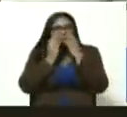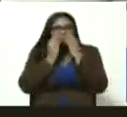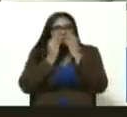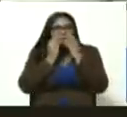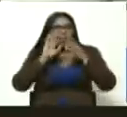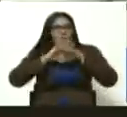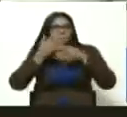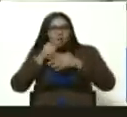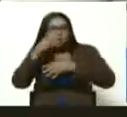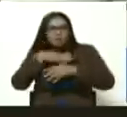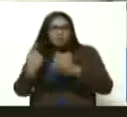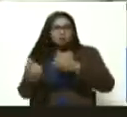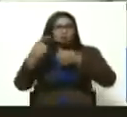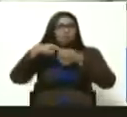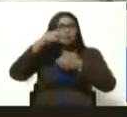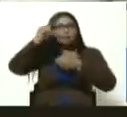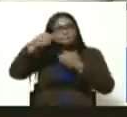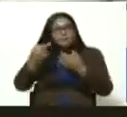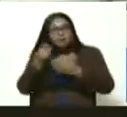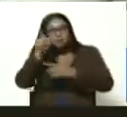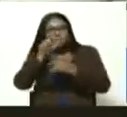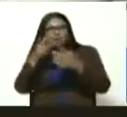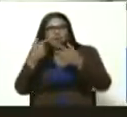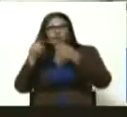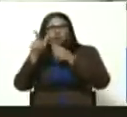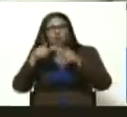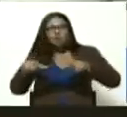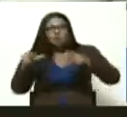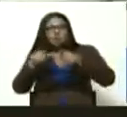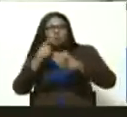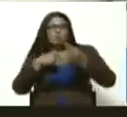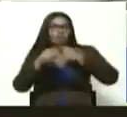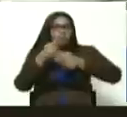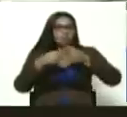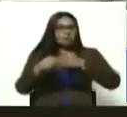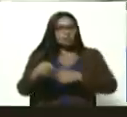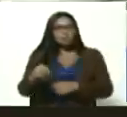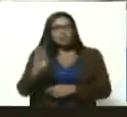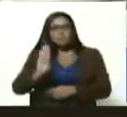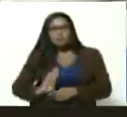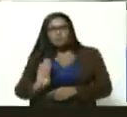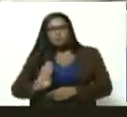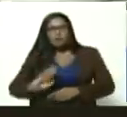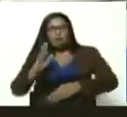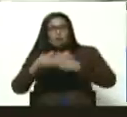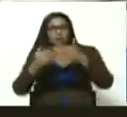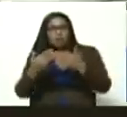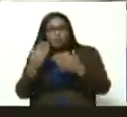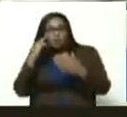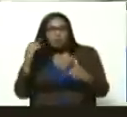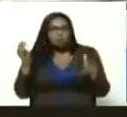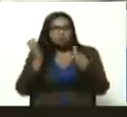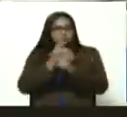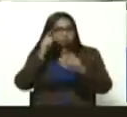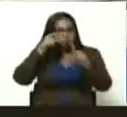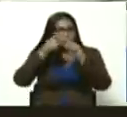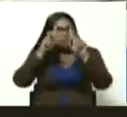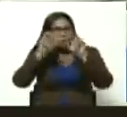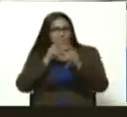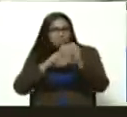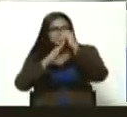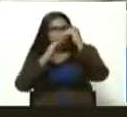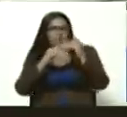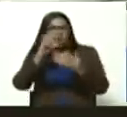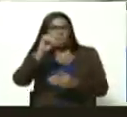y si eso tú le sumas que allá en la cámara de comercio de bogotá fue reconocida la nueva directiva de